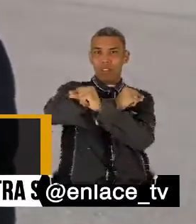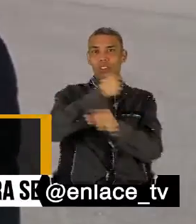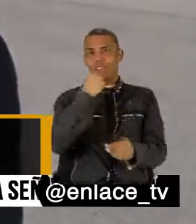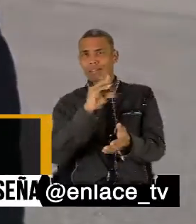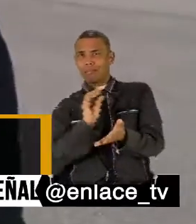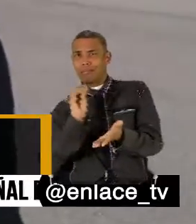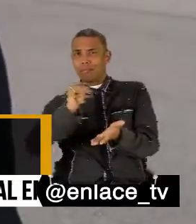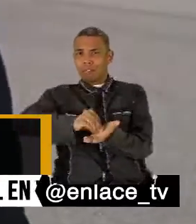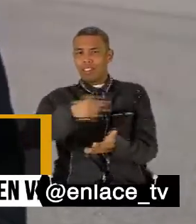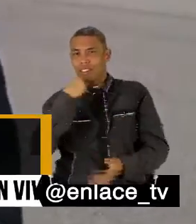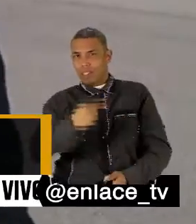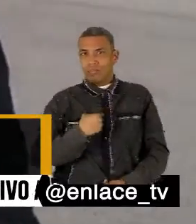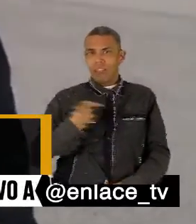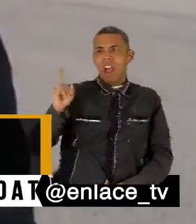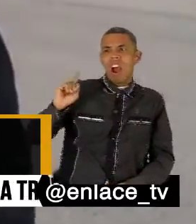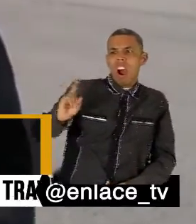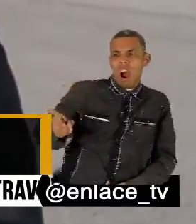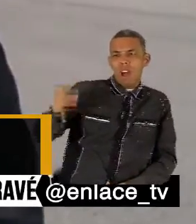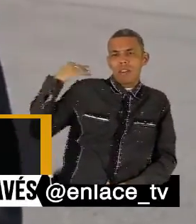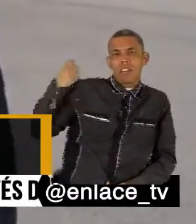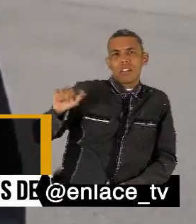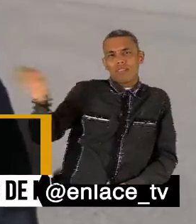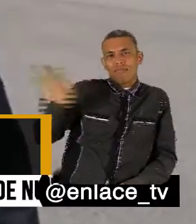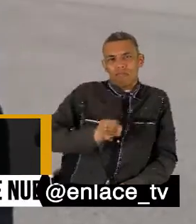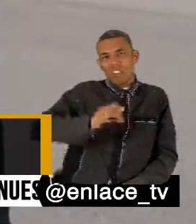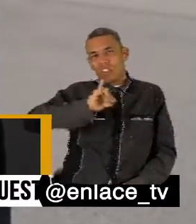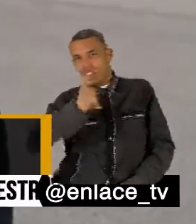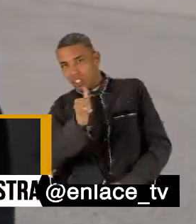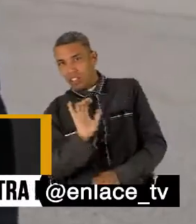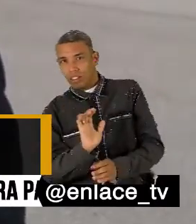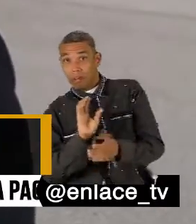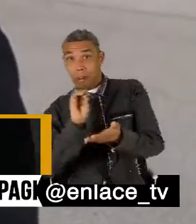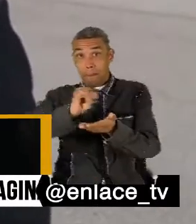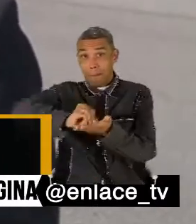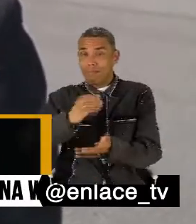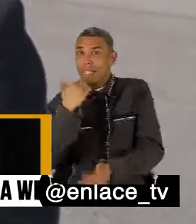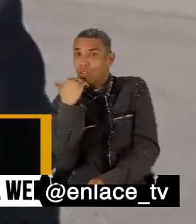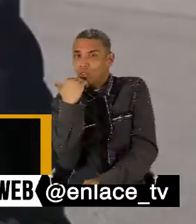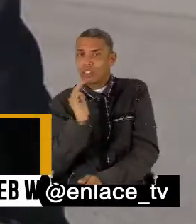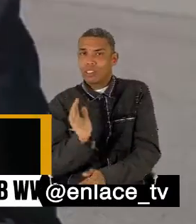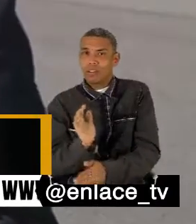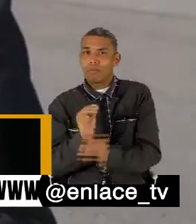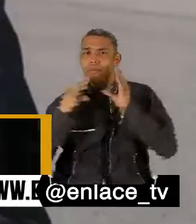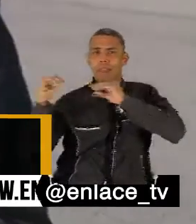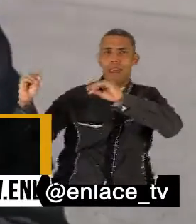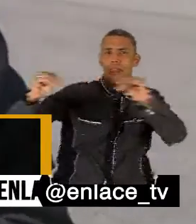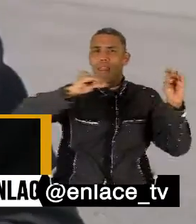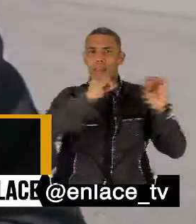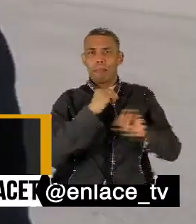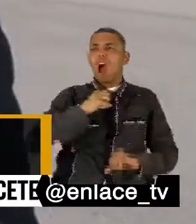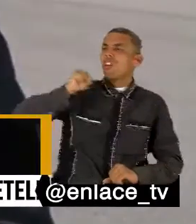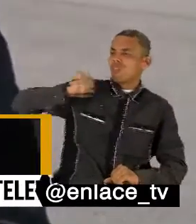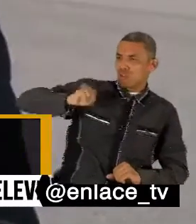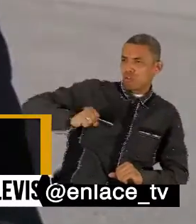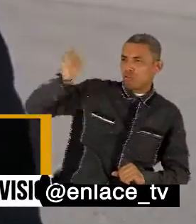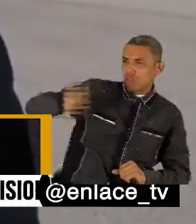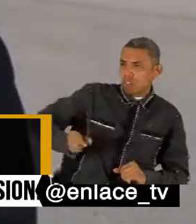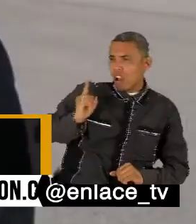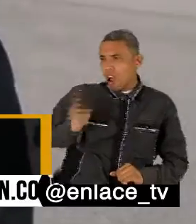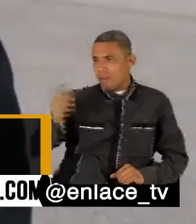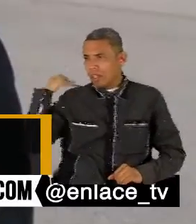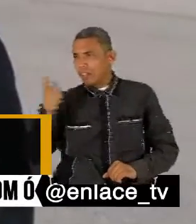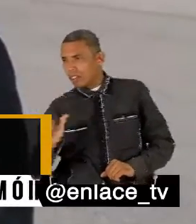que no va a estar. Es decir, la película continúa. Una hora antes del juego conoceremos la nómina titular y estará claro el tema si va o no